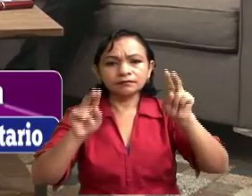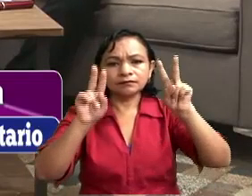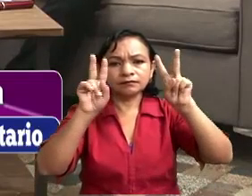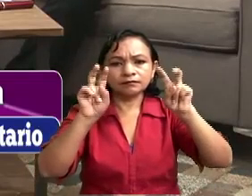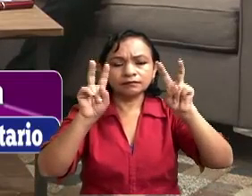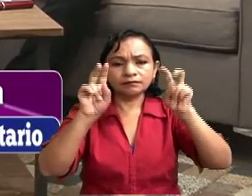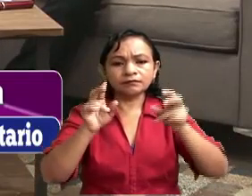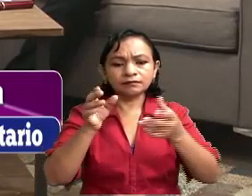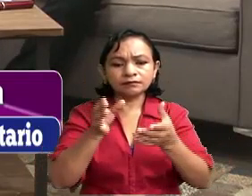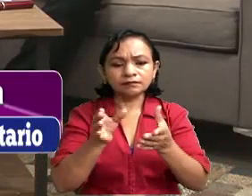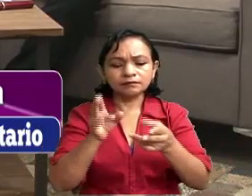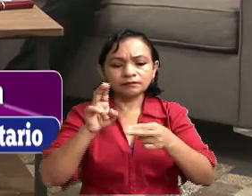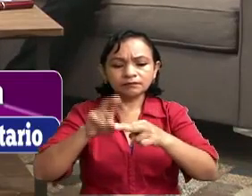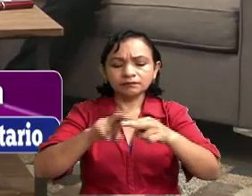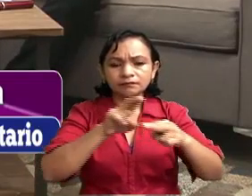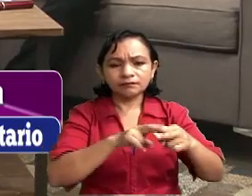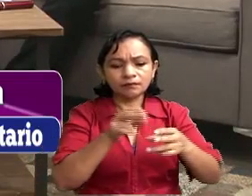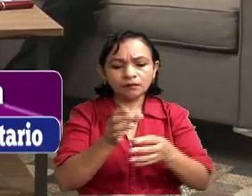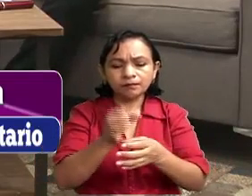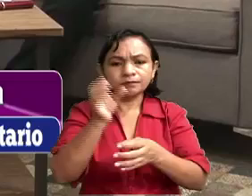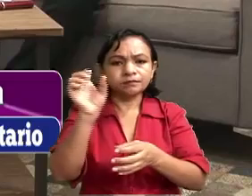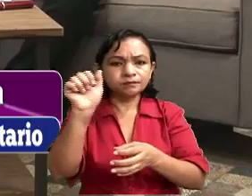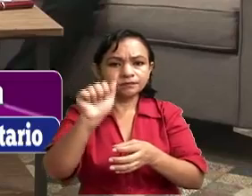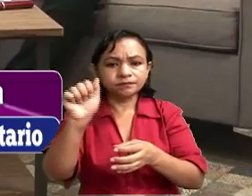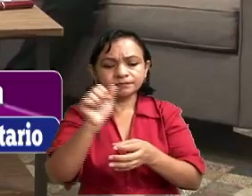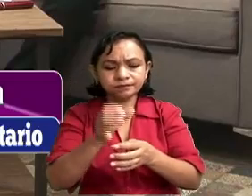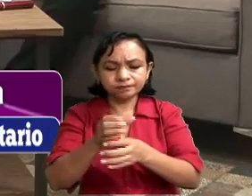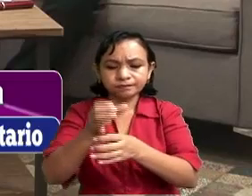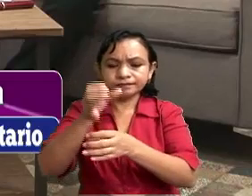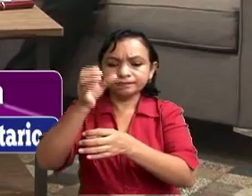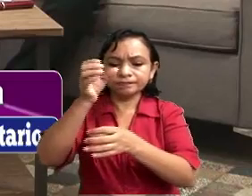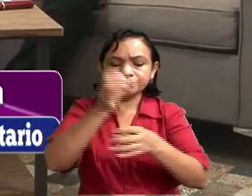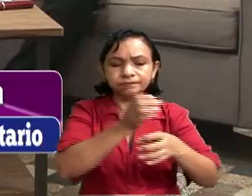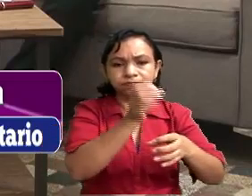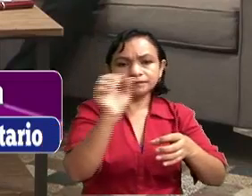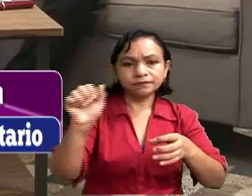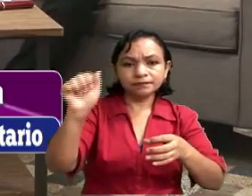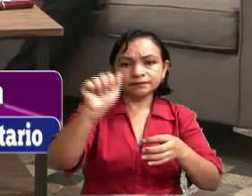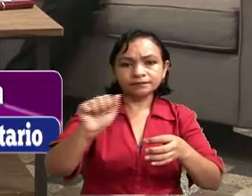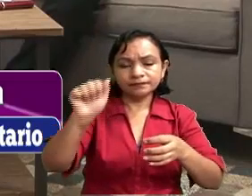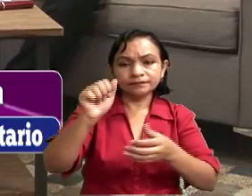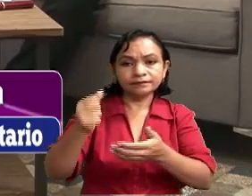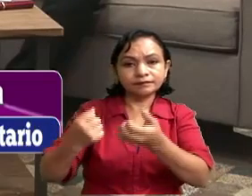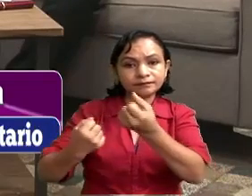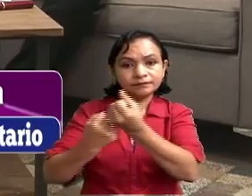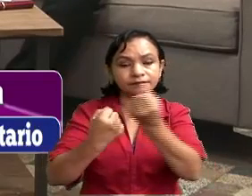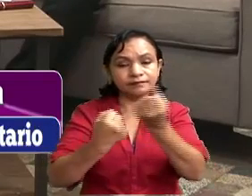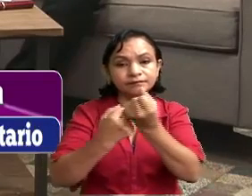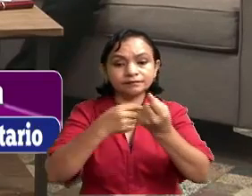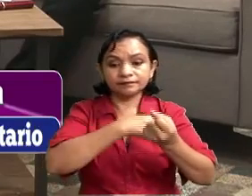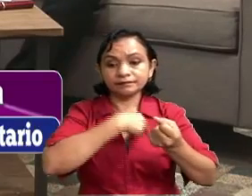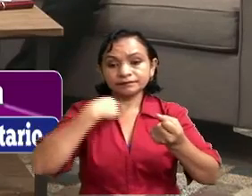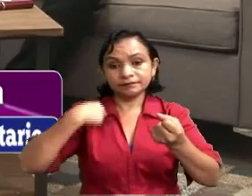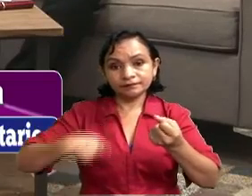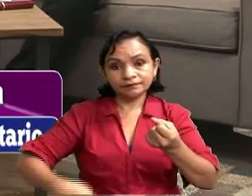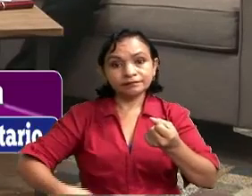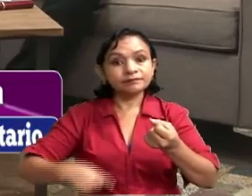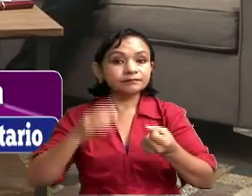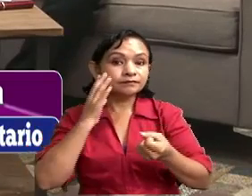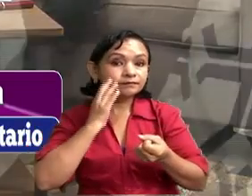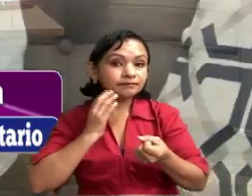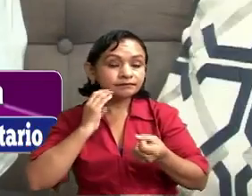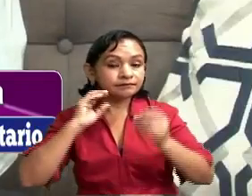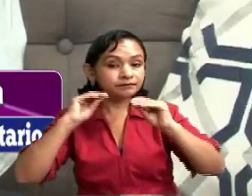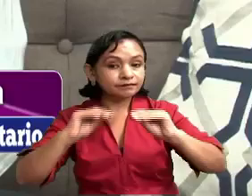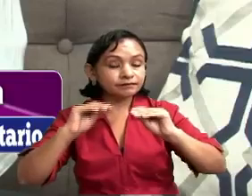bambú, artesanía de bambú, que nos ha apoyado China-Taiwán en